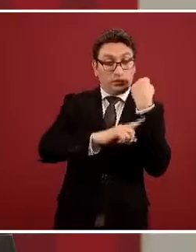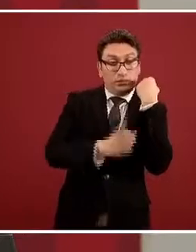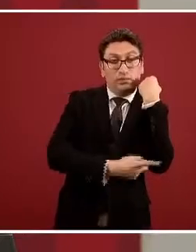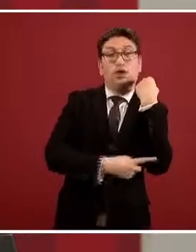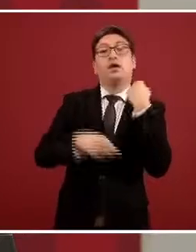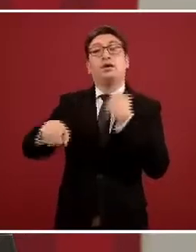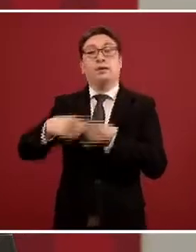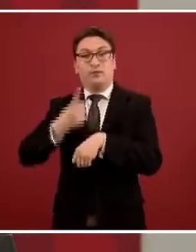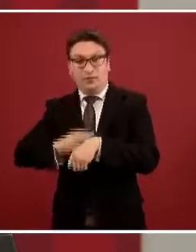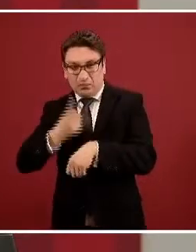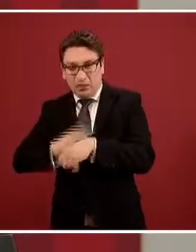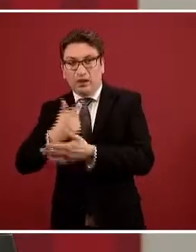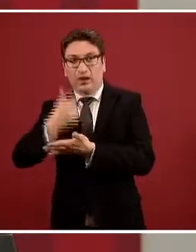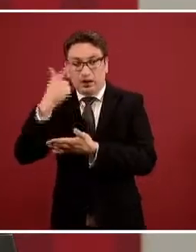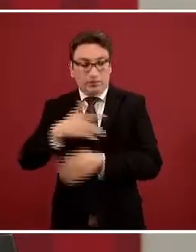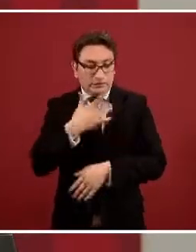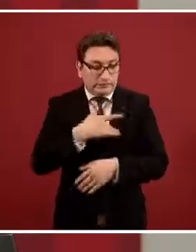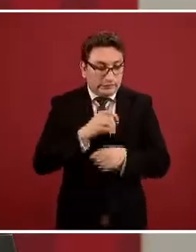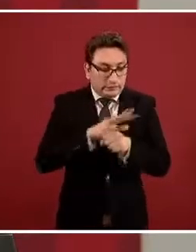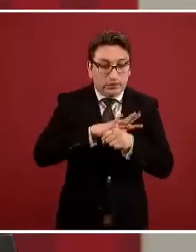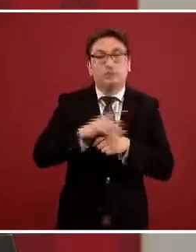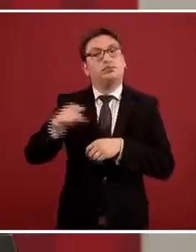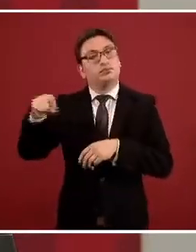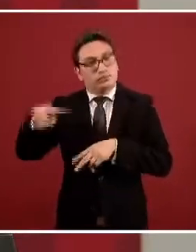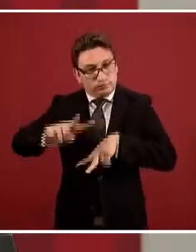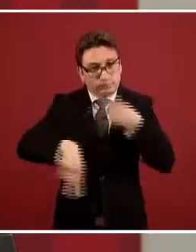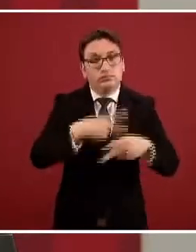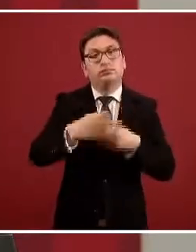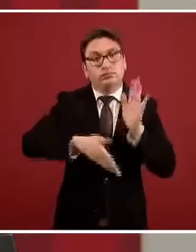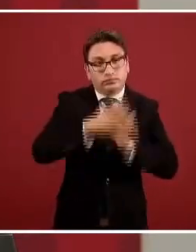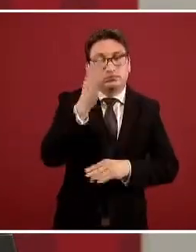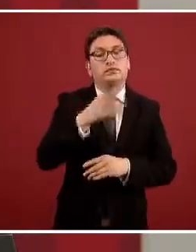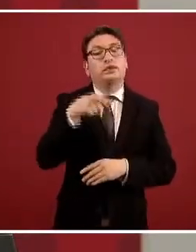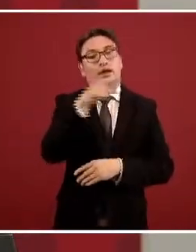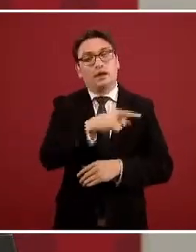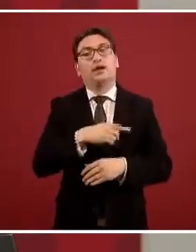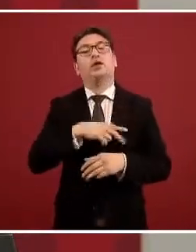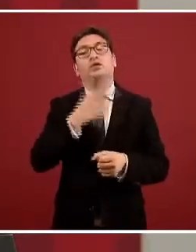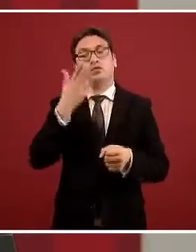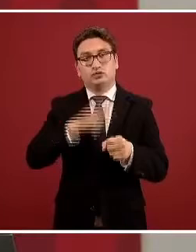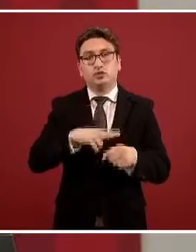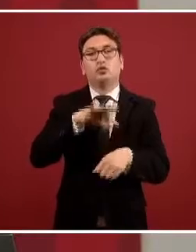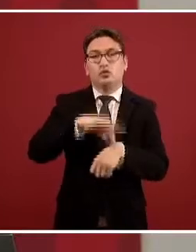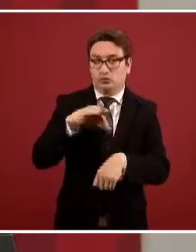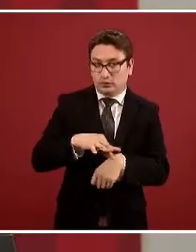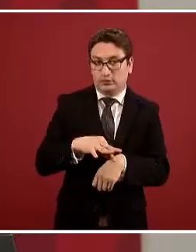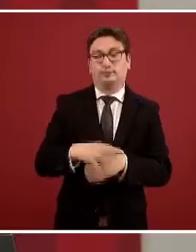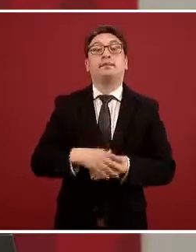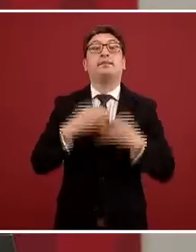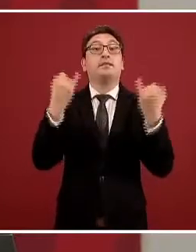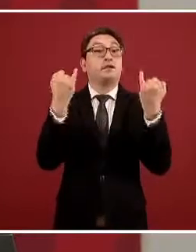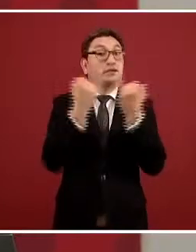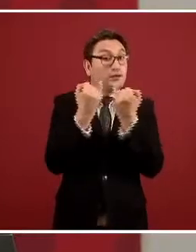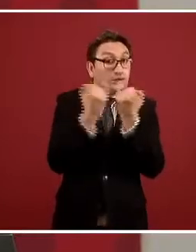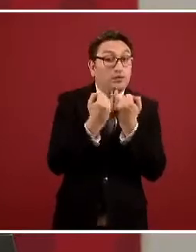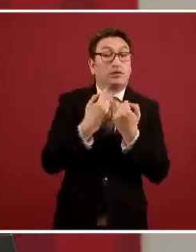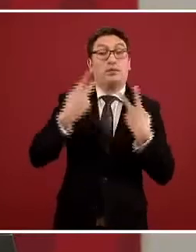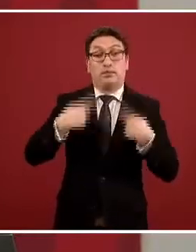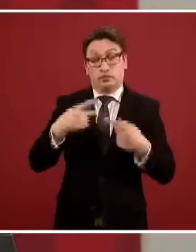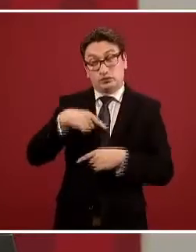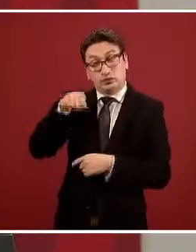enfermedades crónicas, acudan a consulta. Pero también las personas que identifiquen que están